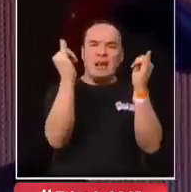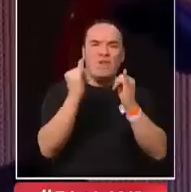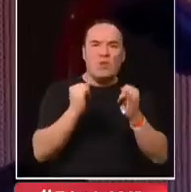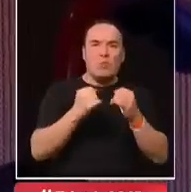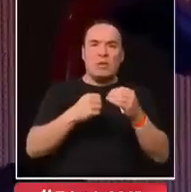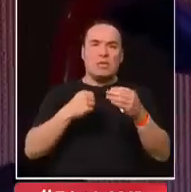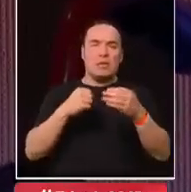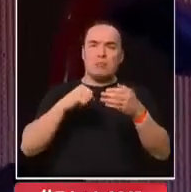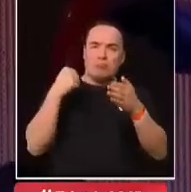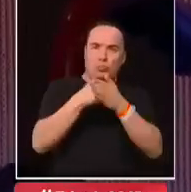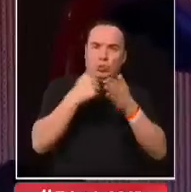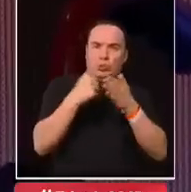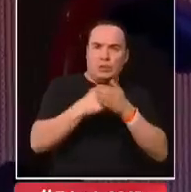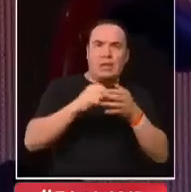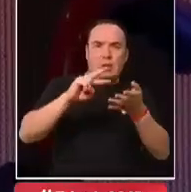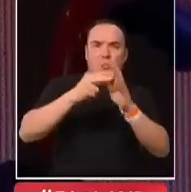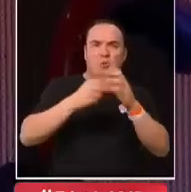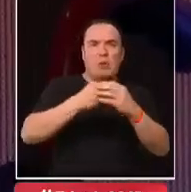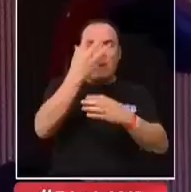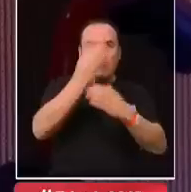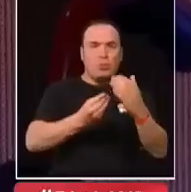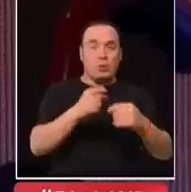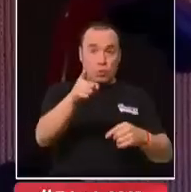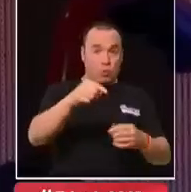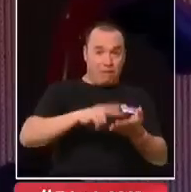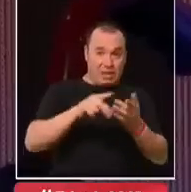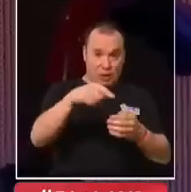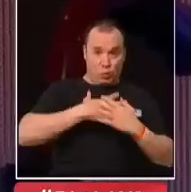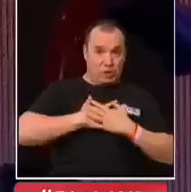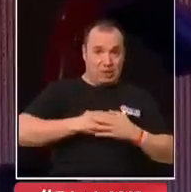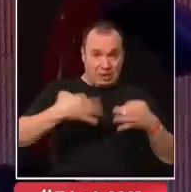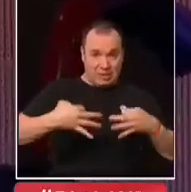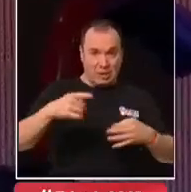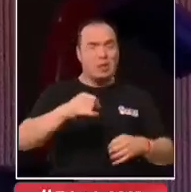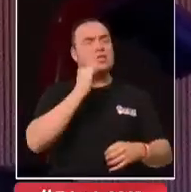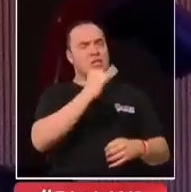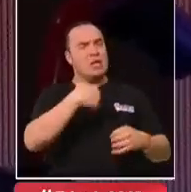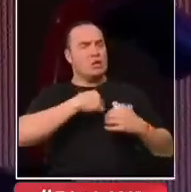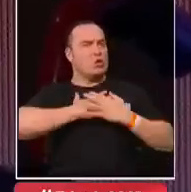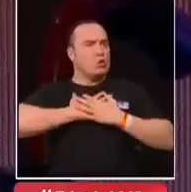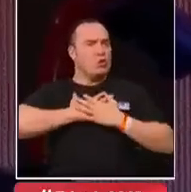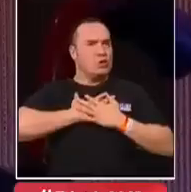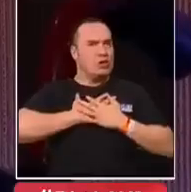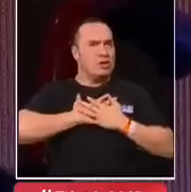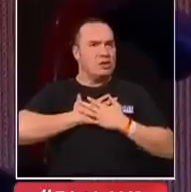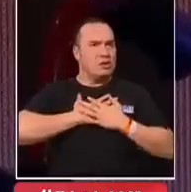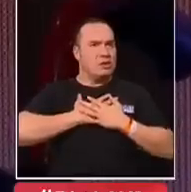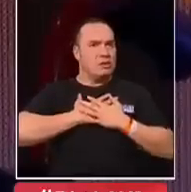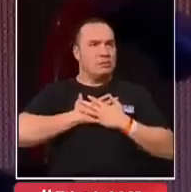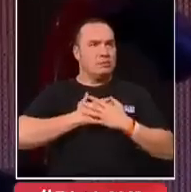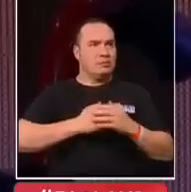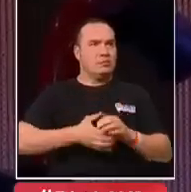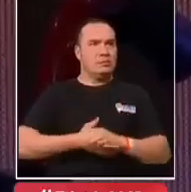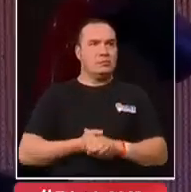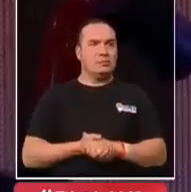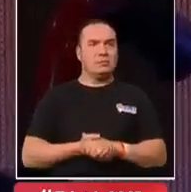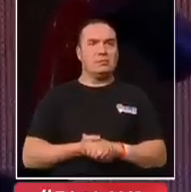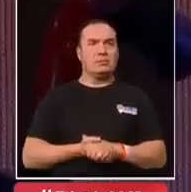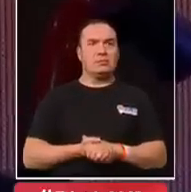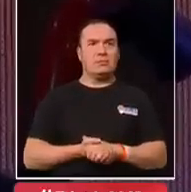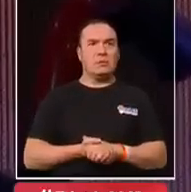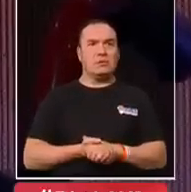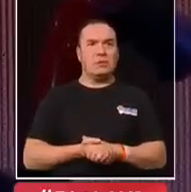resolver tus problemas. ¿Tú te sientes así? Sí, yo siento que en algún momento voy a resolver todos mis problemas de la